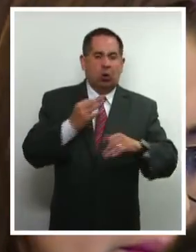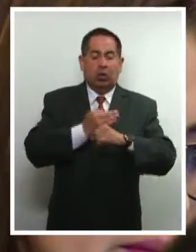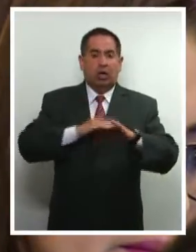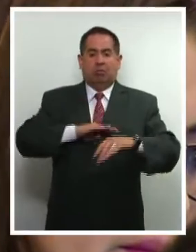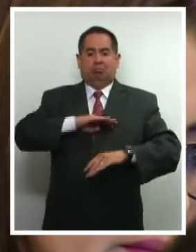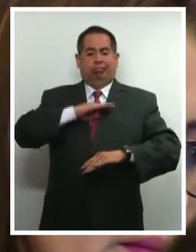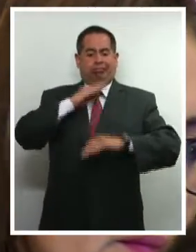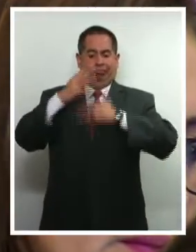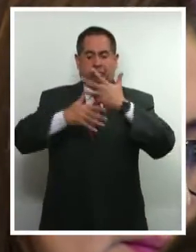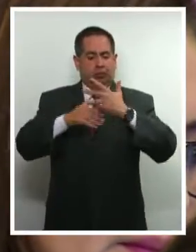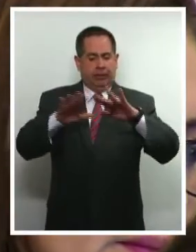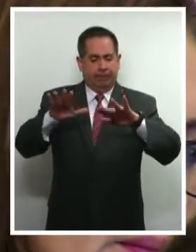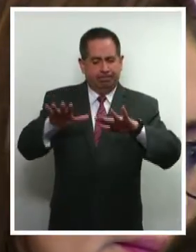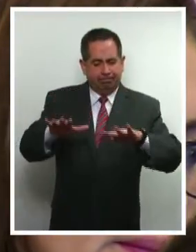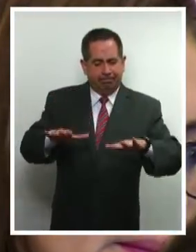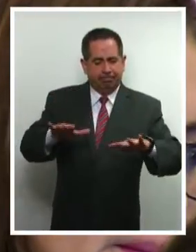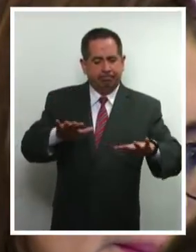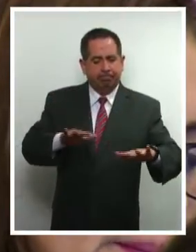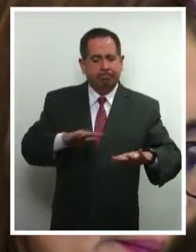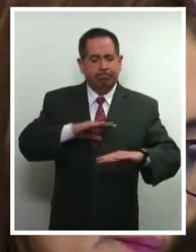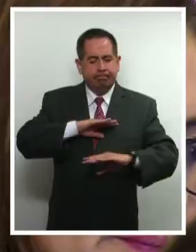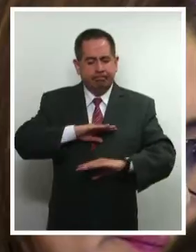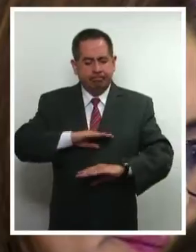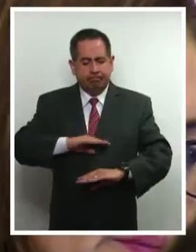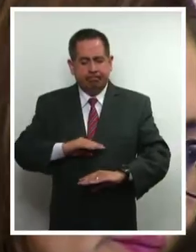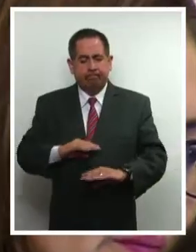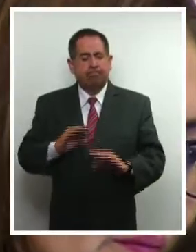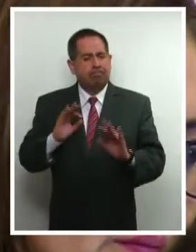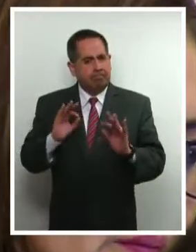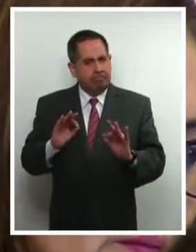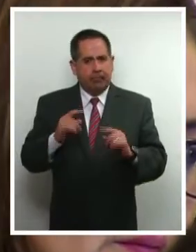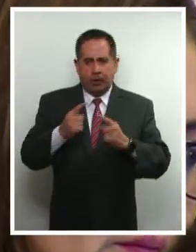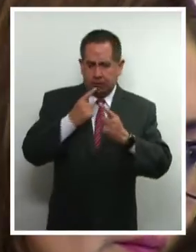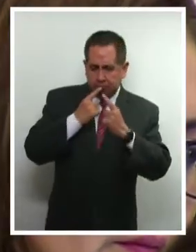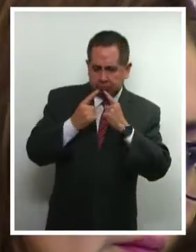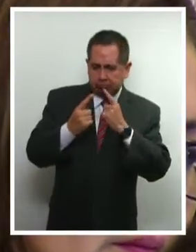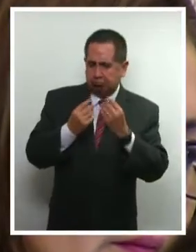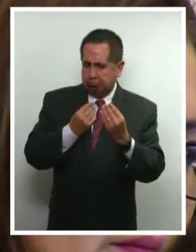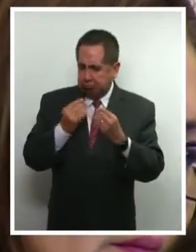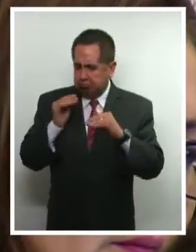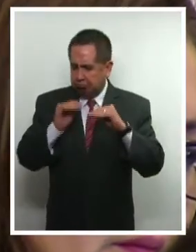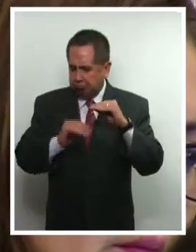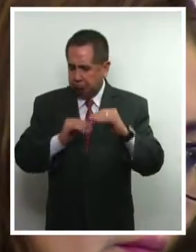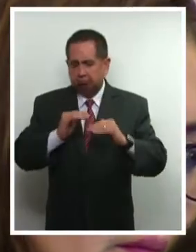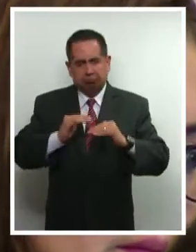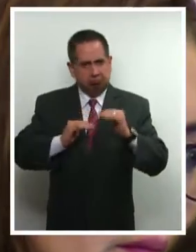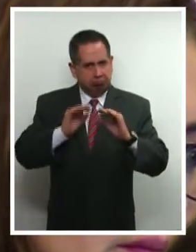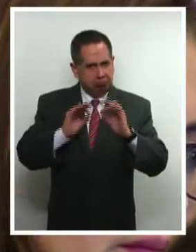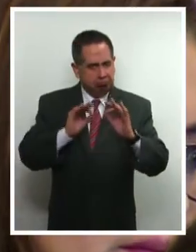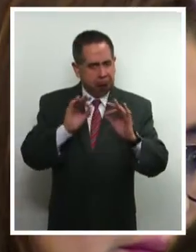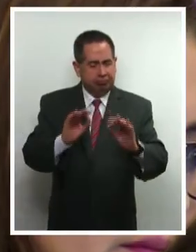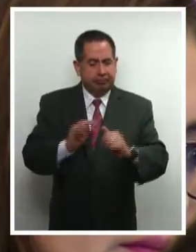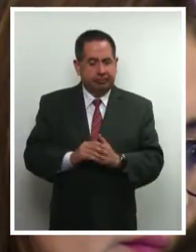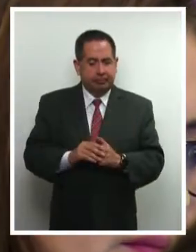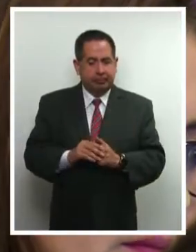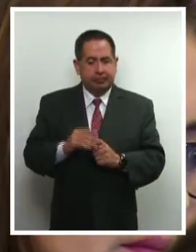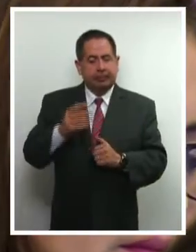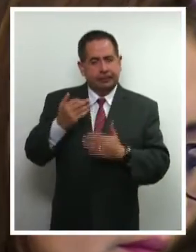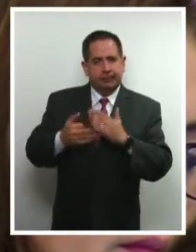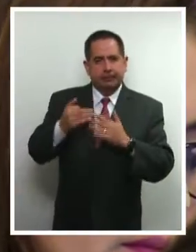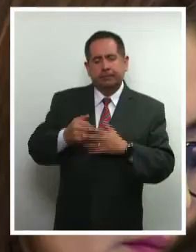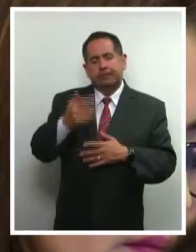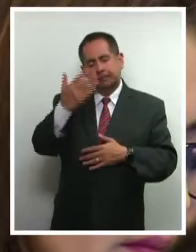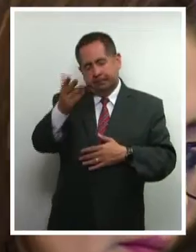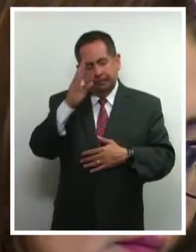nosotros para darle un sentido constructivo a estos debates. No ha habido esa rigidez por parte